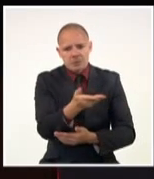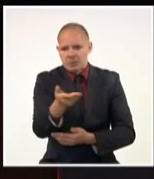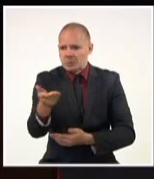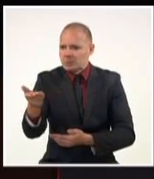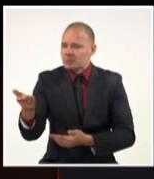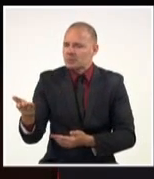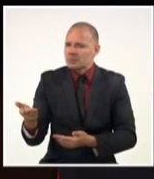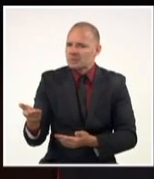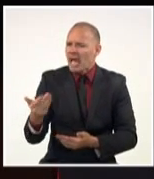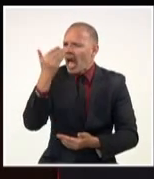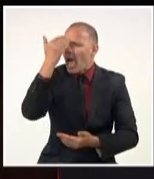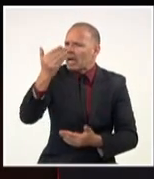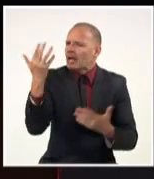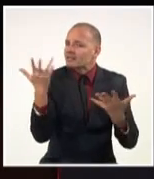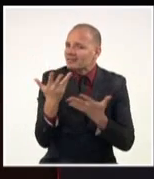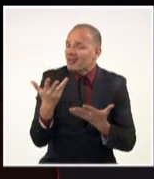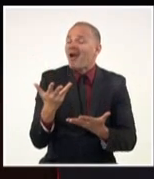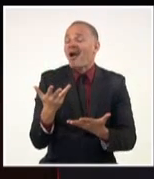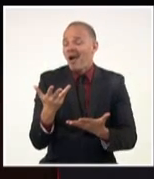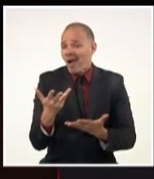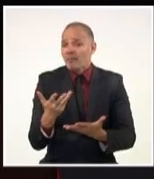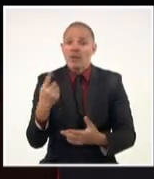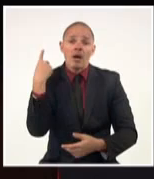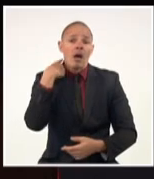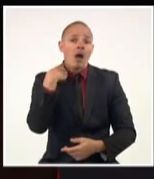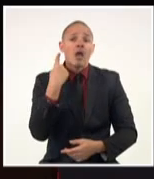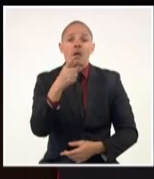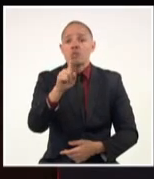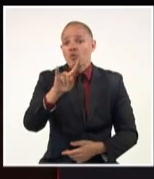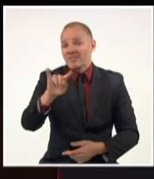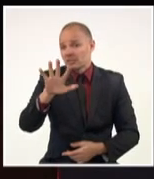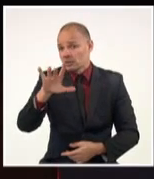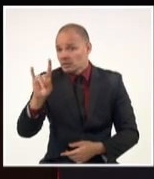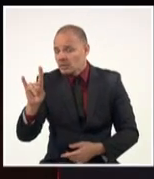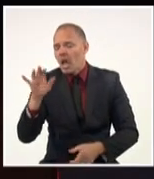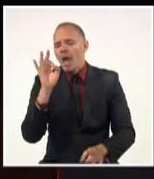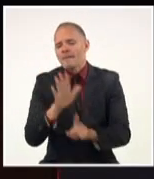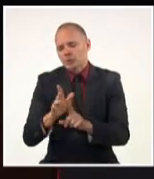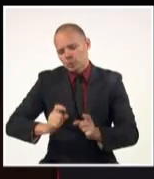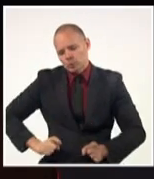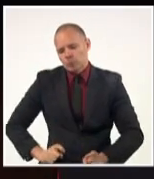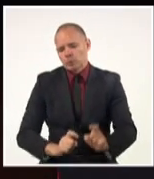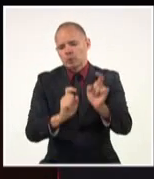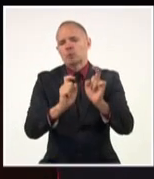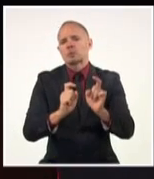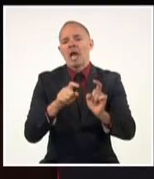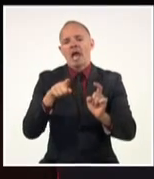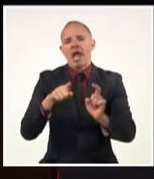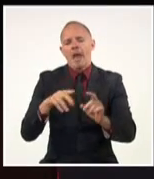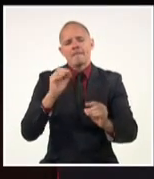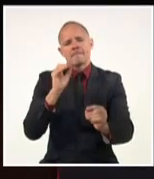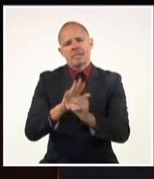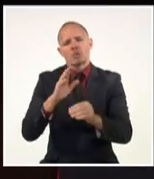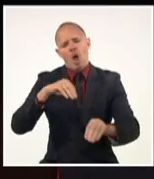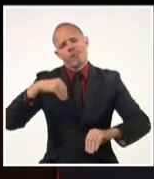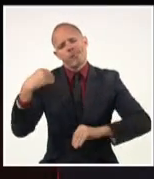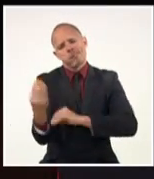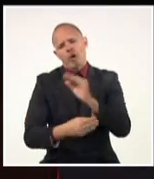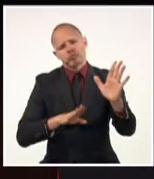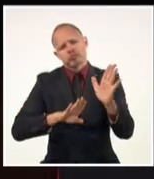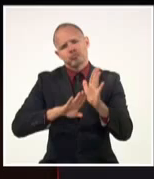hubo una revolución en la educación, en la ciencia e incluso en las políticas de desarrollo de la